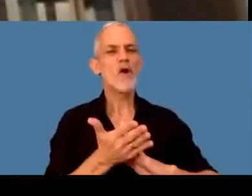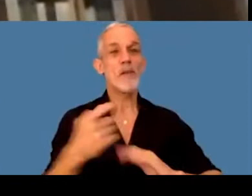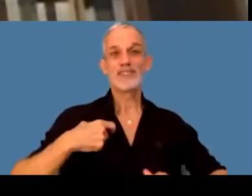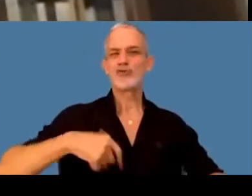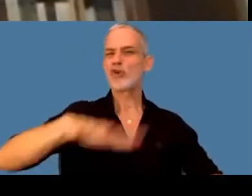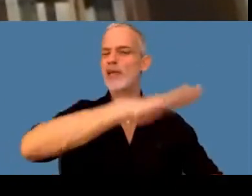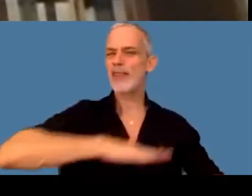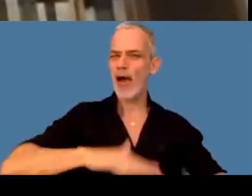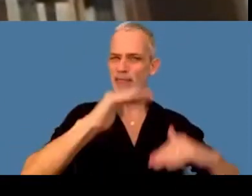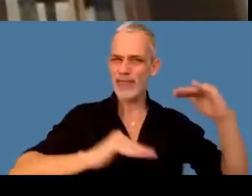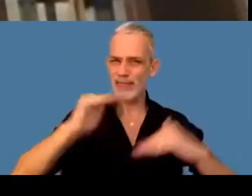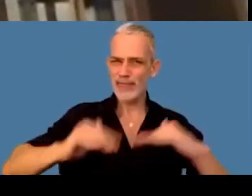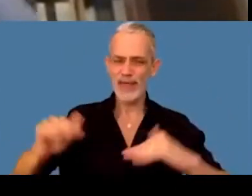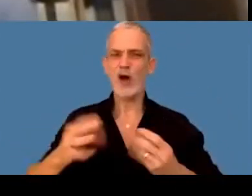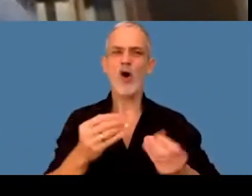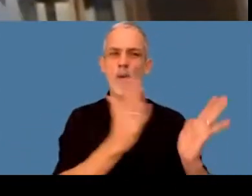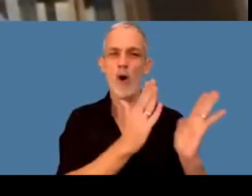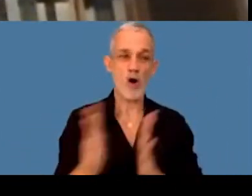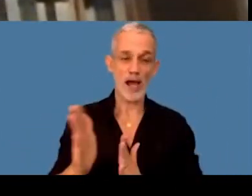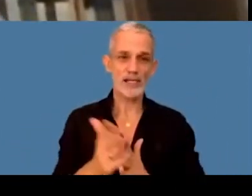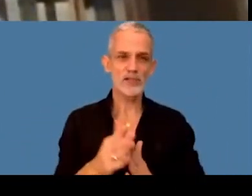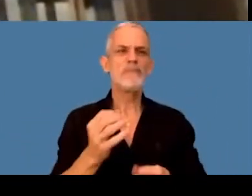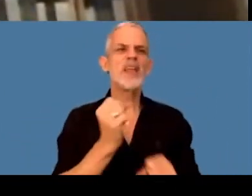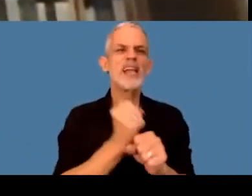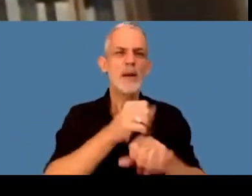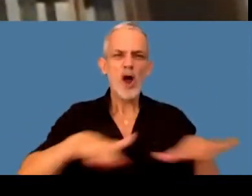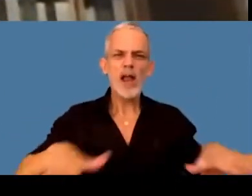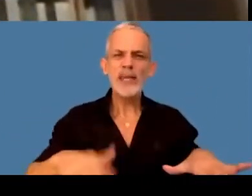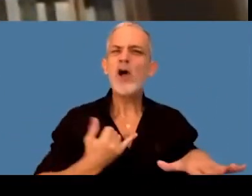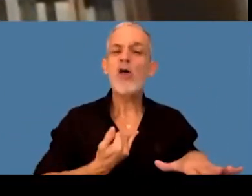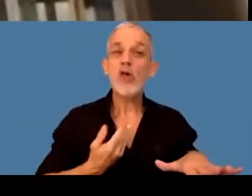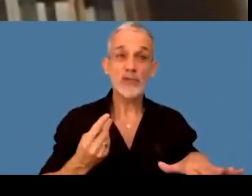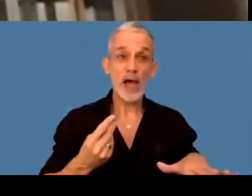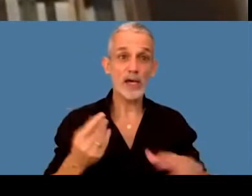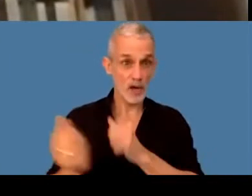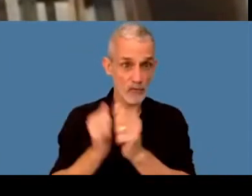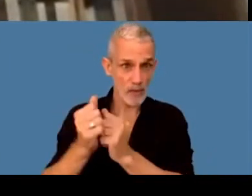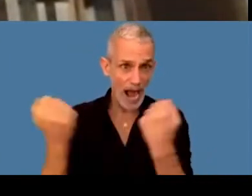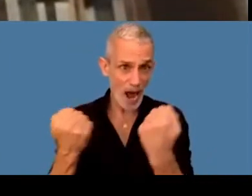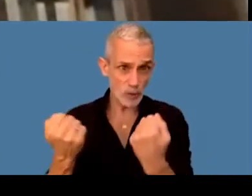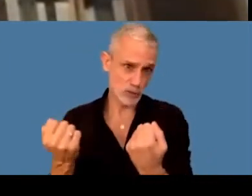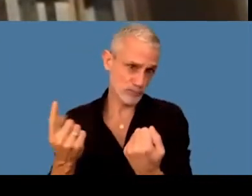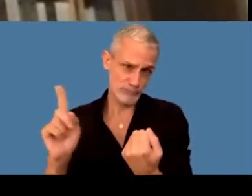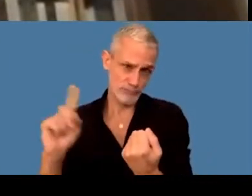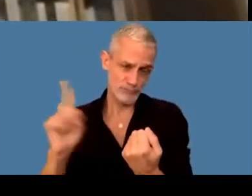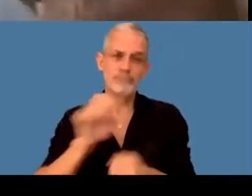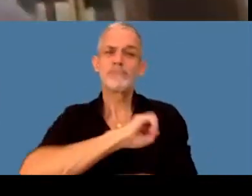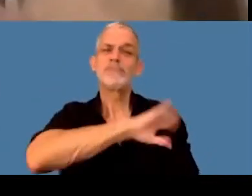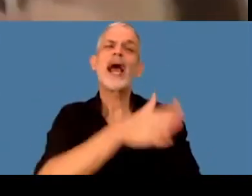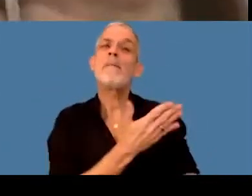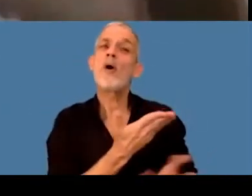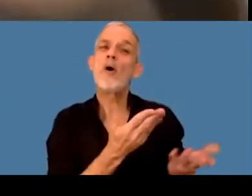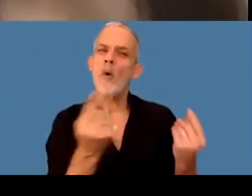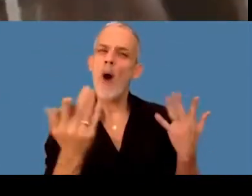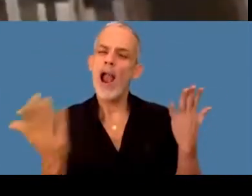sociedad. ¿Dónde tienen trabajo infantil? ¿En una terminal automotriz o en el sector rural? Yo hasta